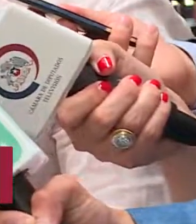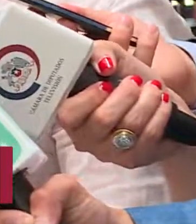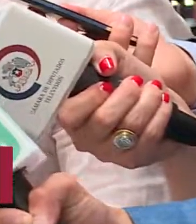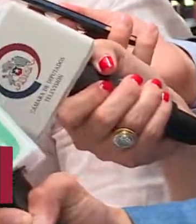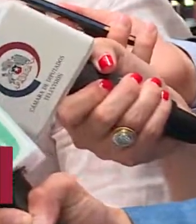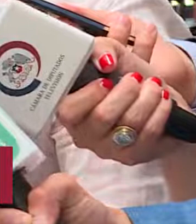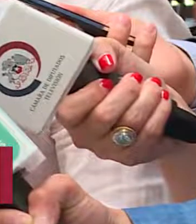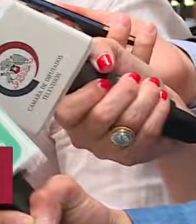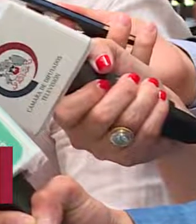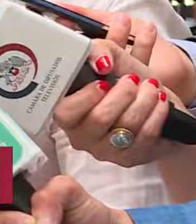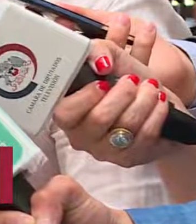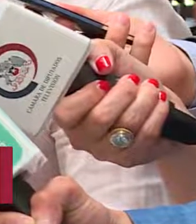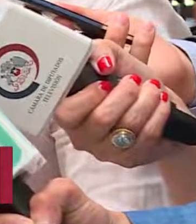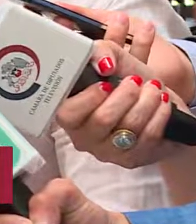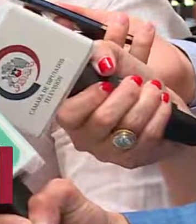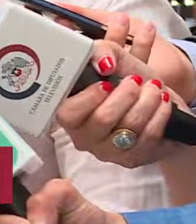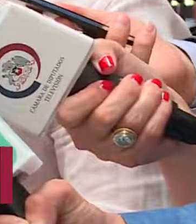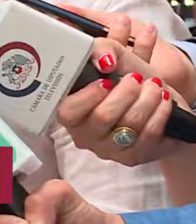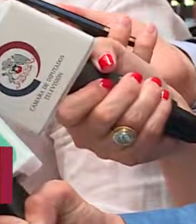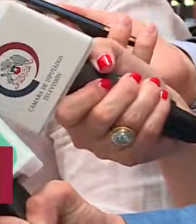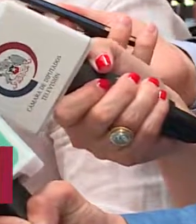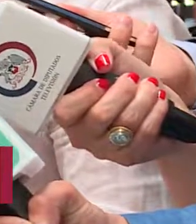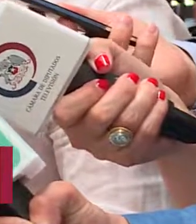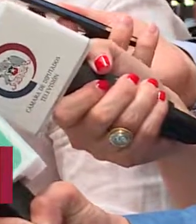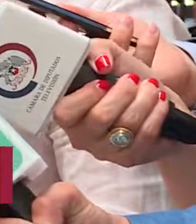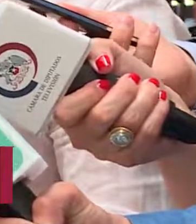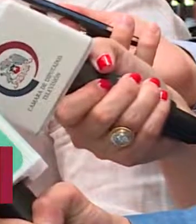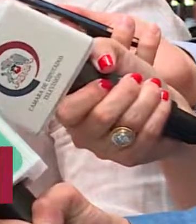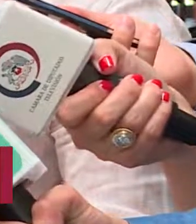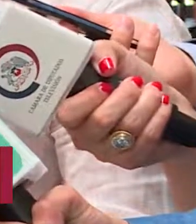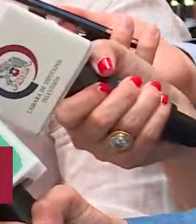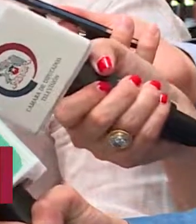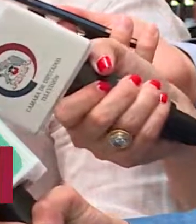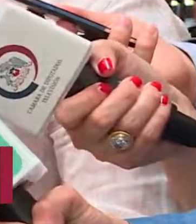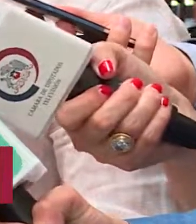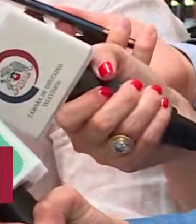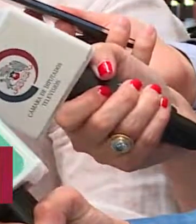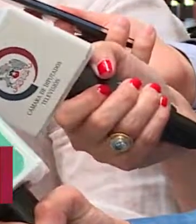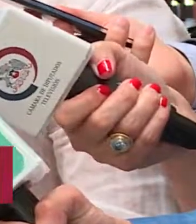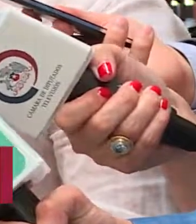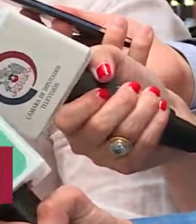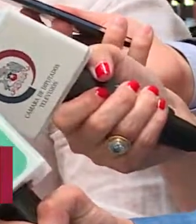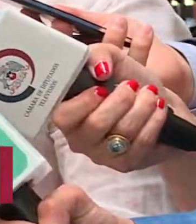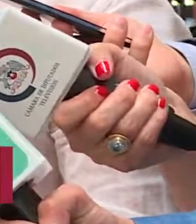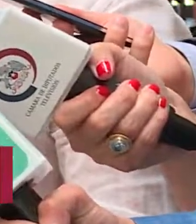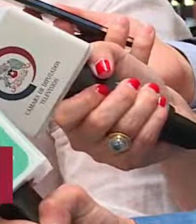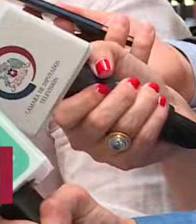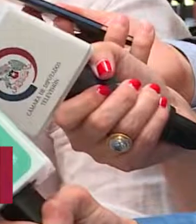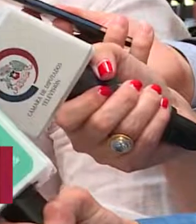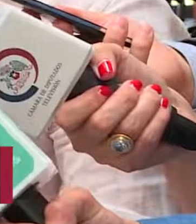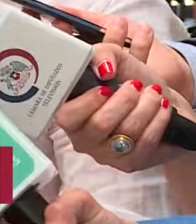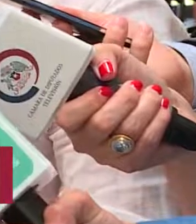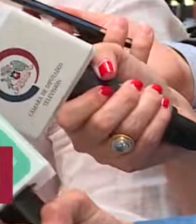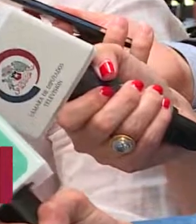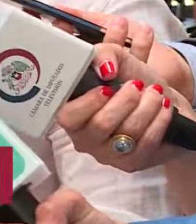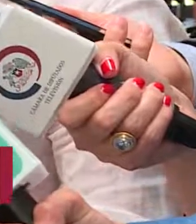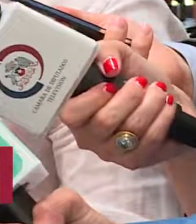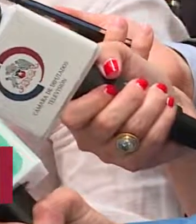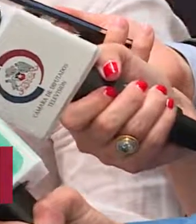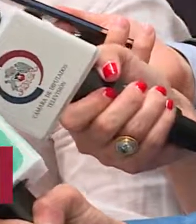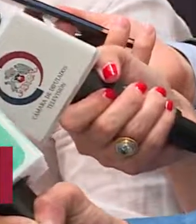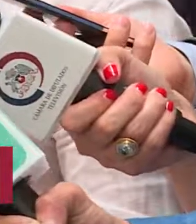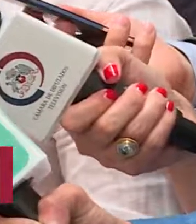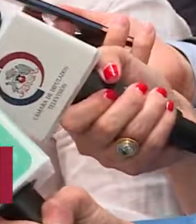ley, cuando se apruebe, tiene que ser interpretada por los jueces, no por los legisladores, y aplicarla si